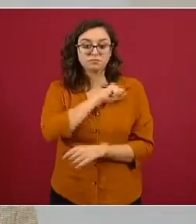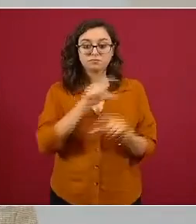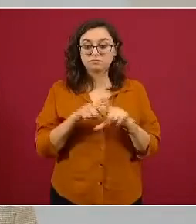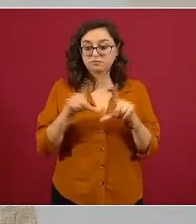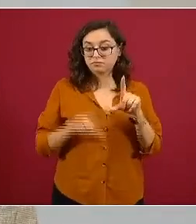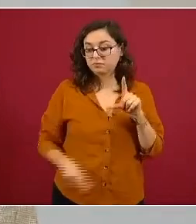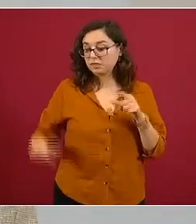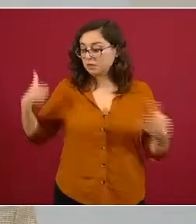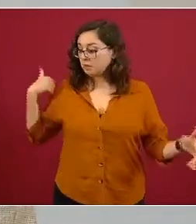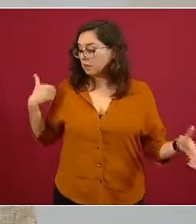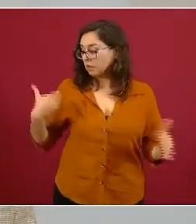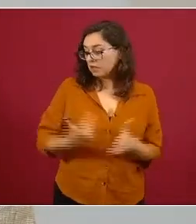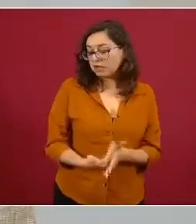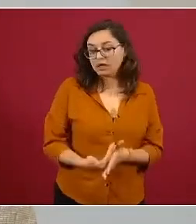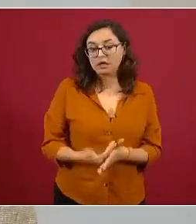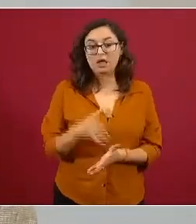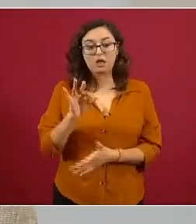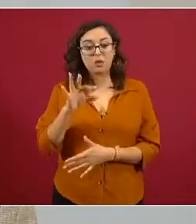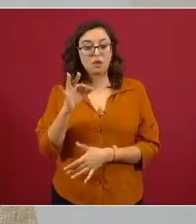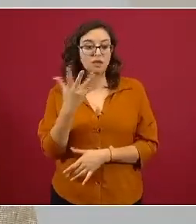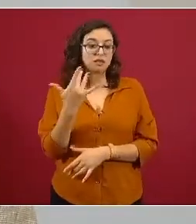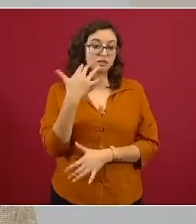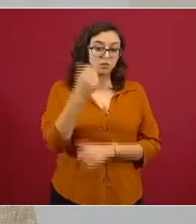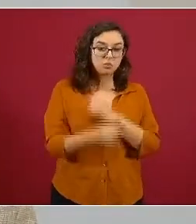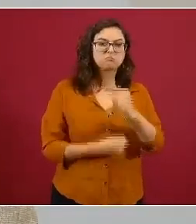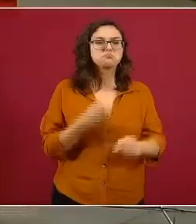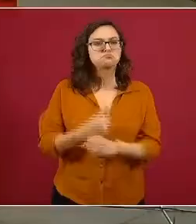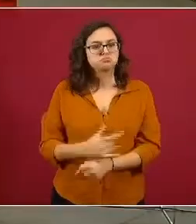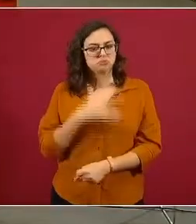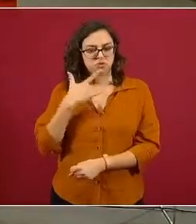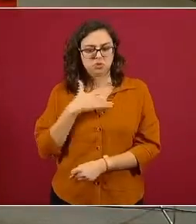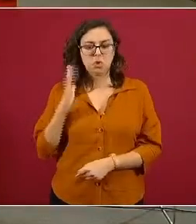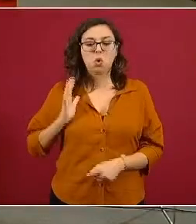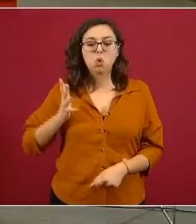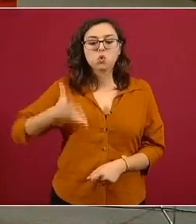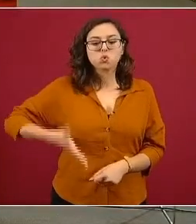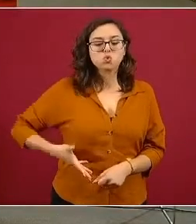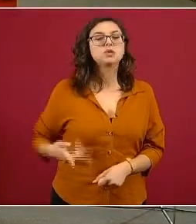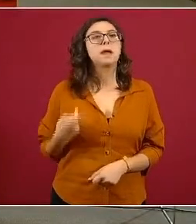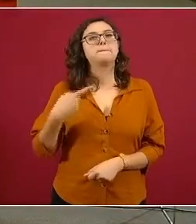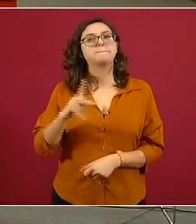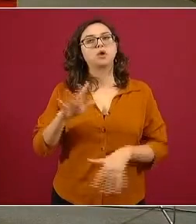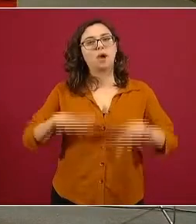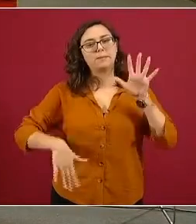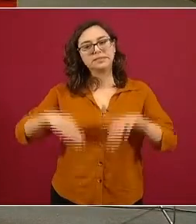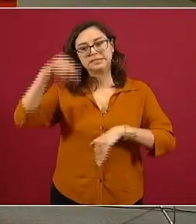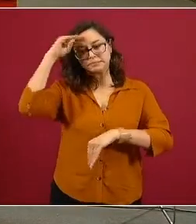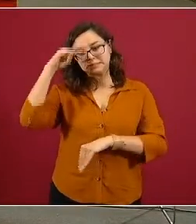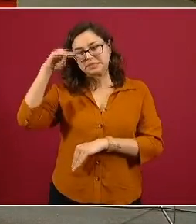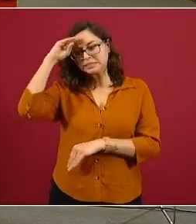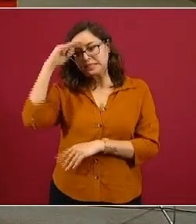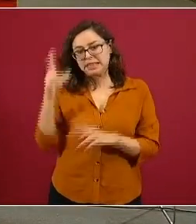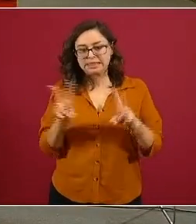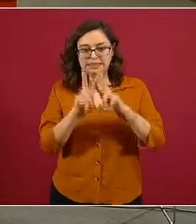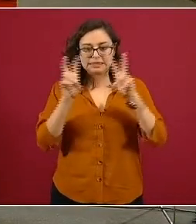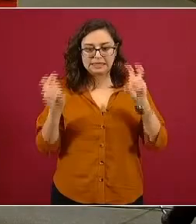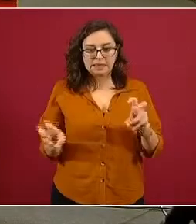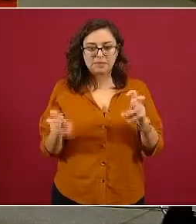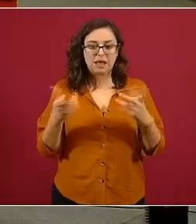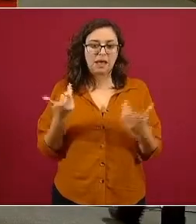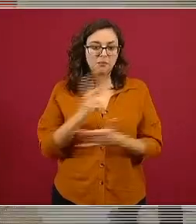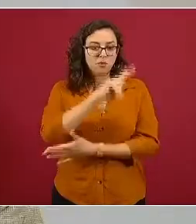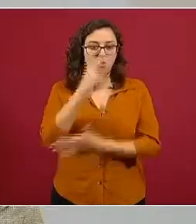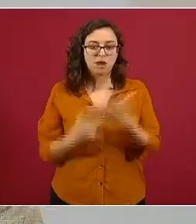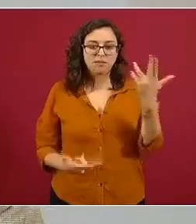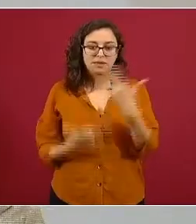lo que ha desarrollado México en los últimos 40 o 50 años, teníamos quizá una idea sobreestimada sobre el estado que guardaba nuestro